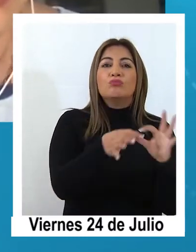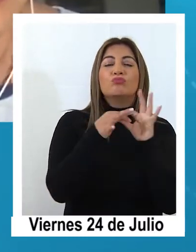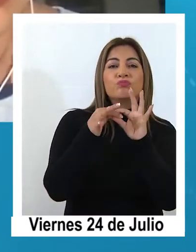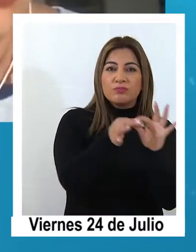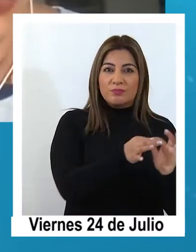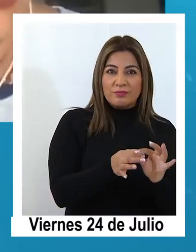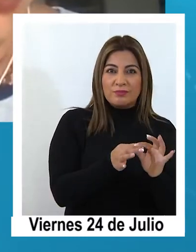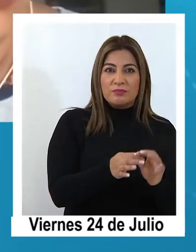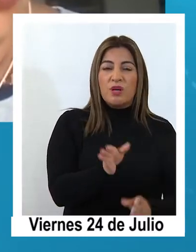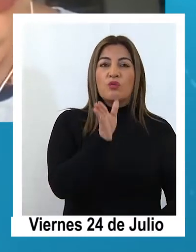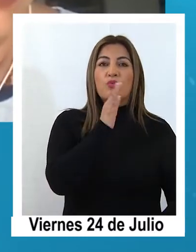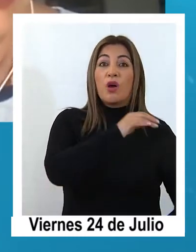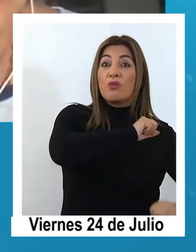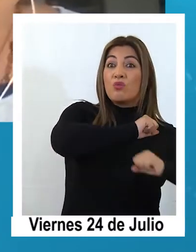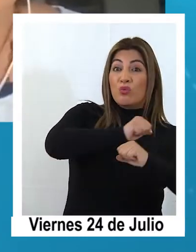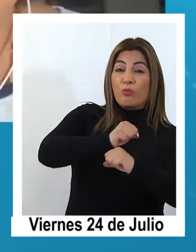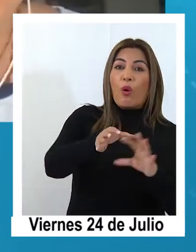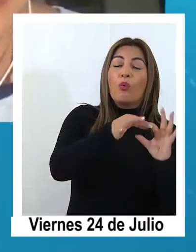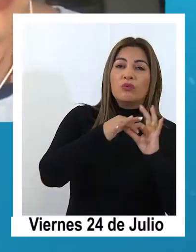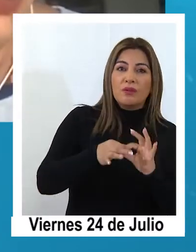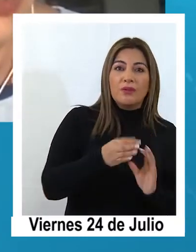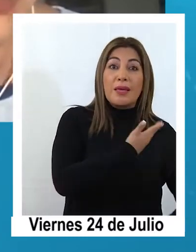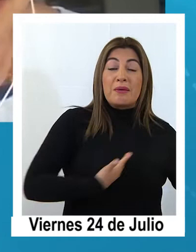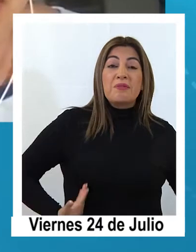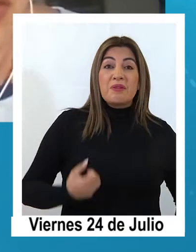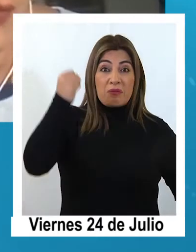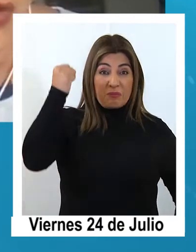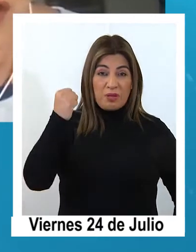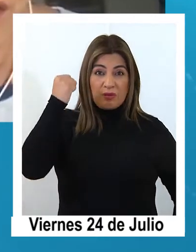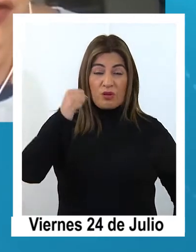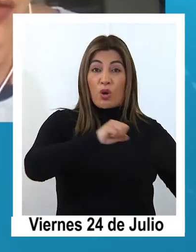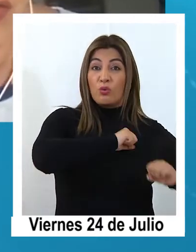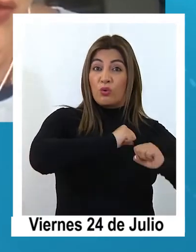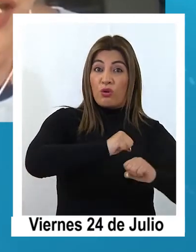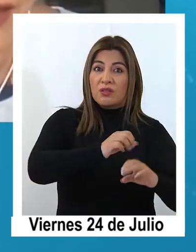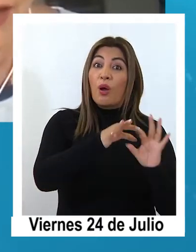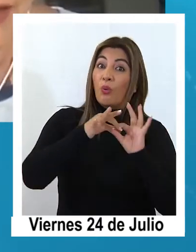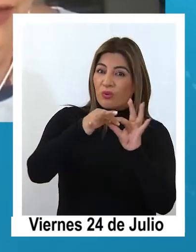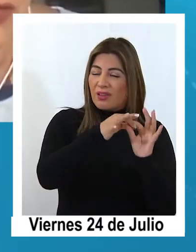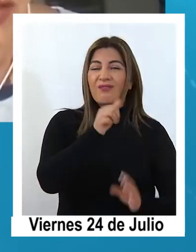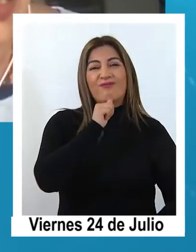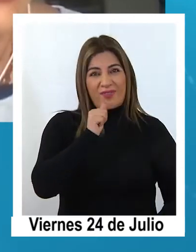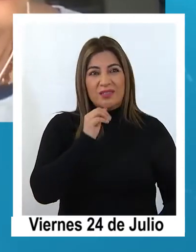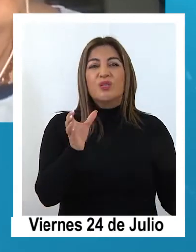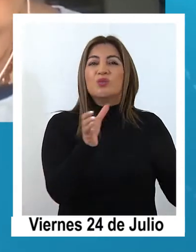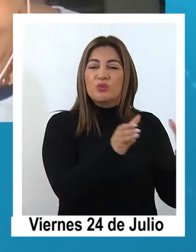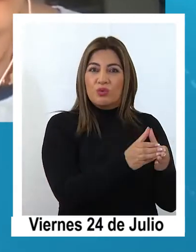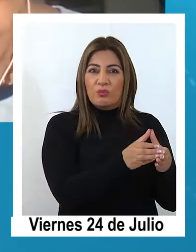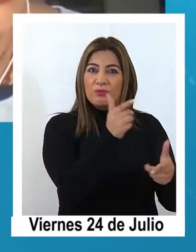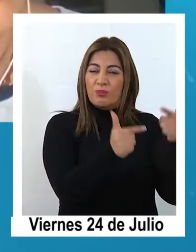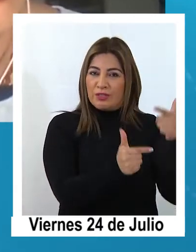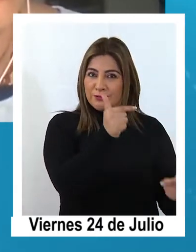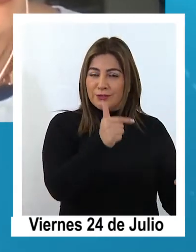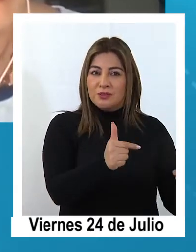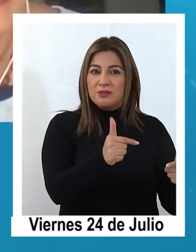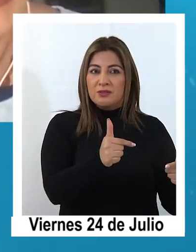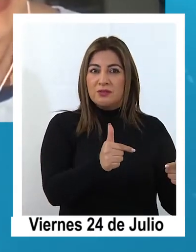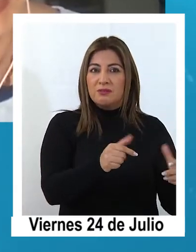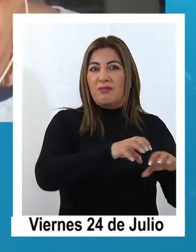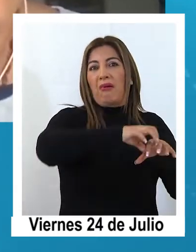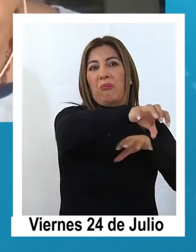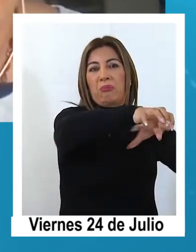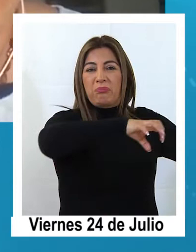nosotros no tenemos una oposición unida. Y Piñera no ha tenido una oposición unida, ¿no? Ha sido una oposición